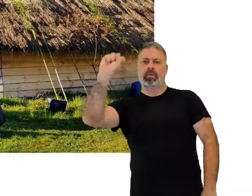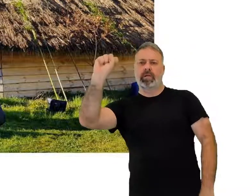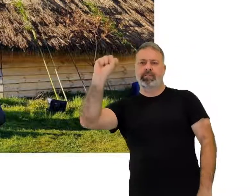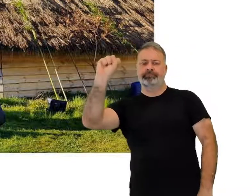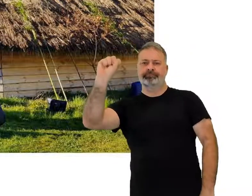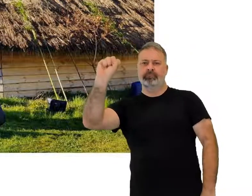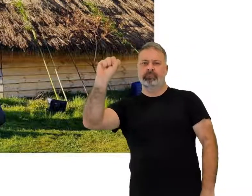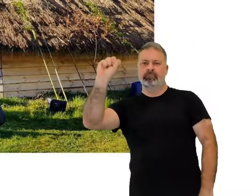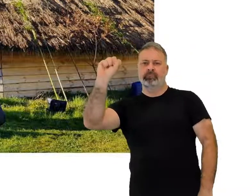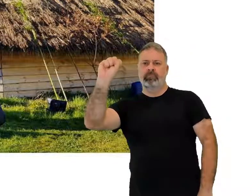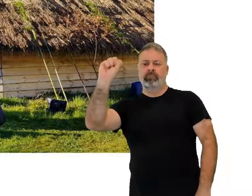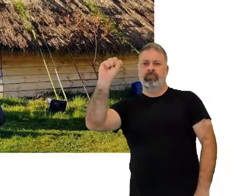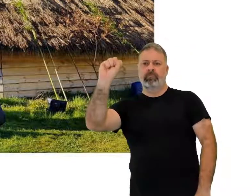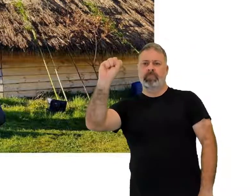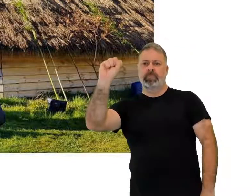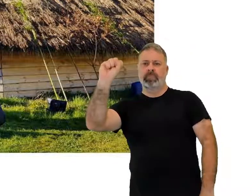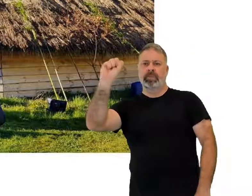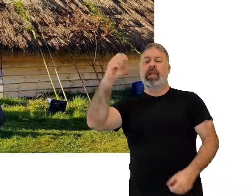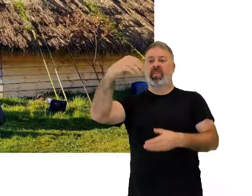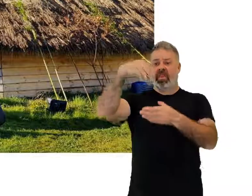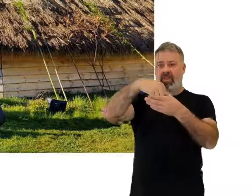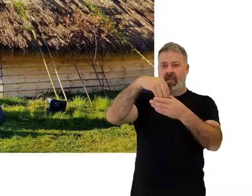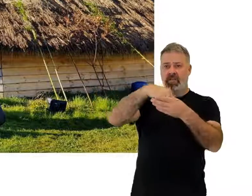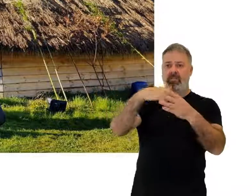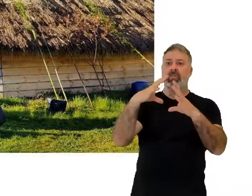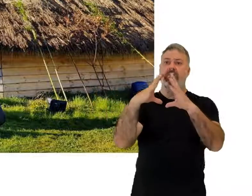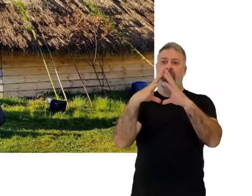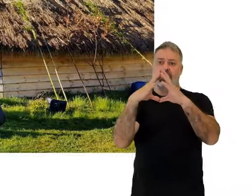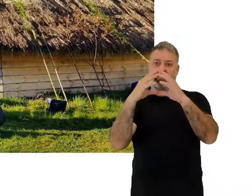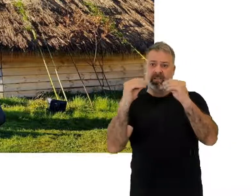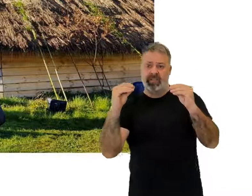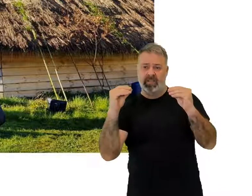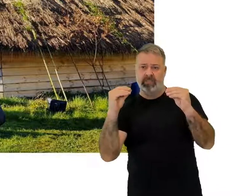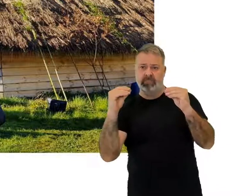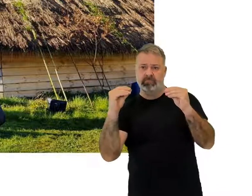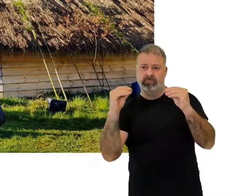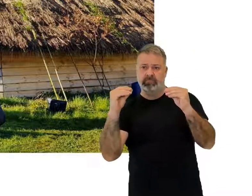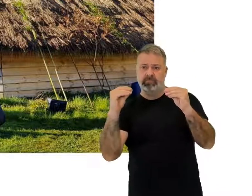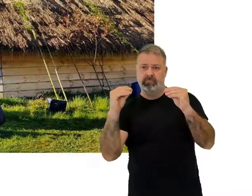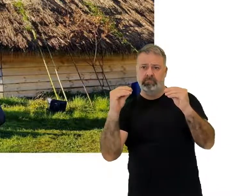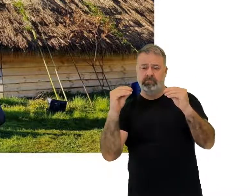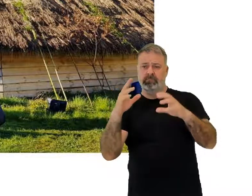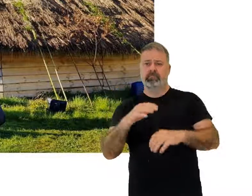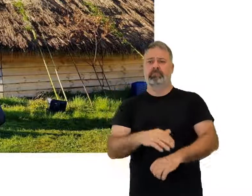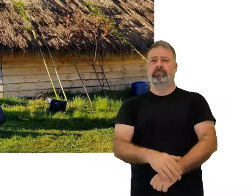y forma parte de la edificación de todo el recinto.